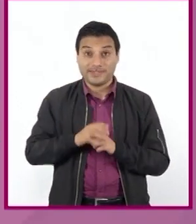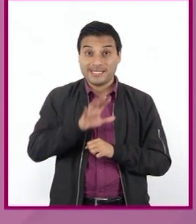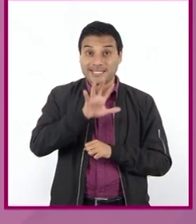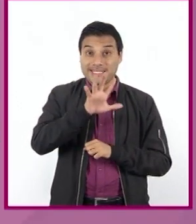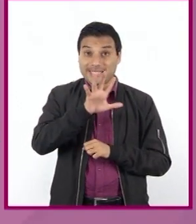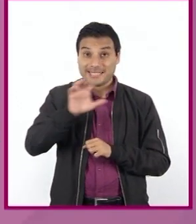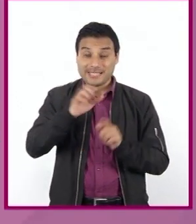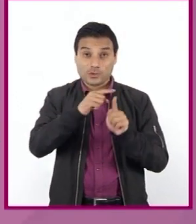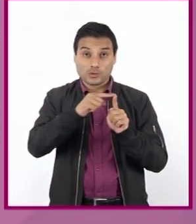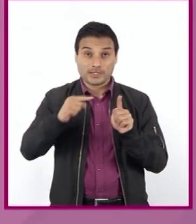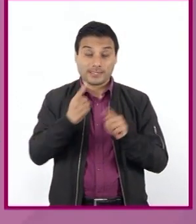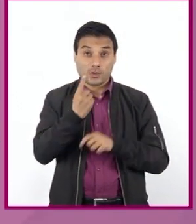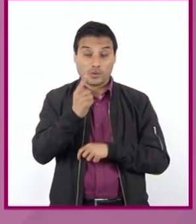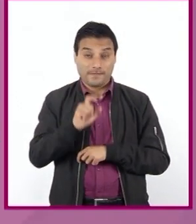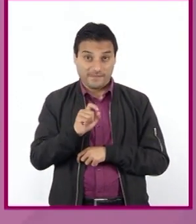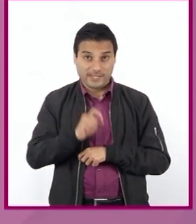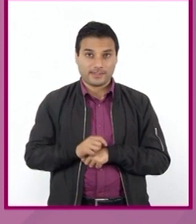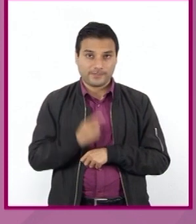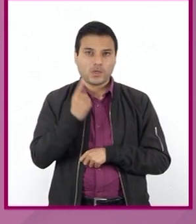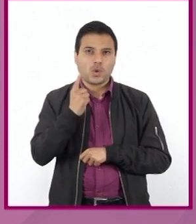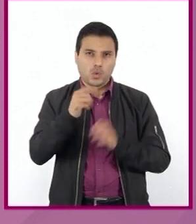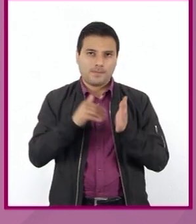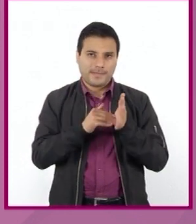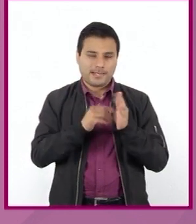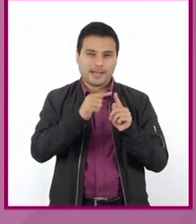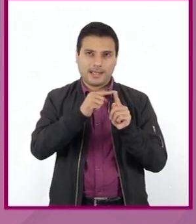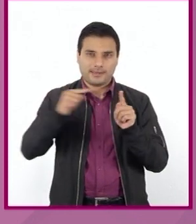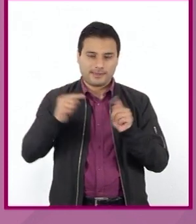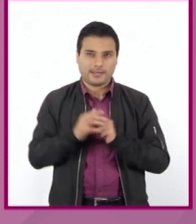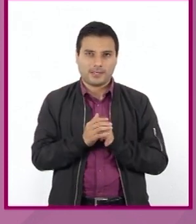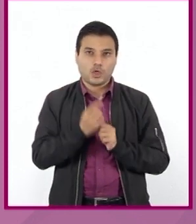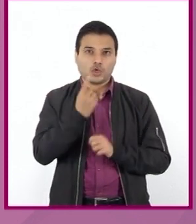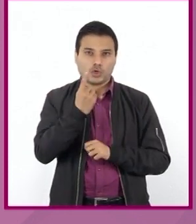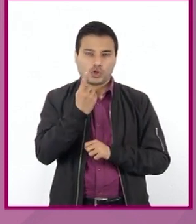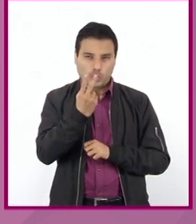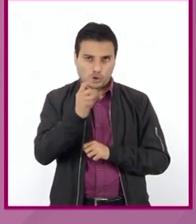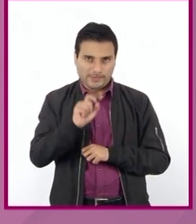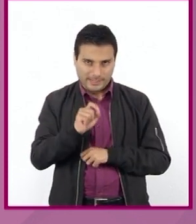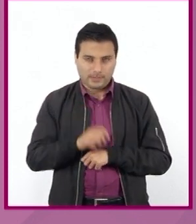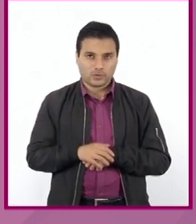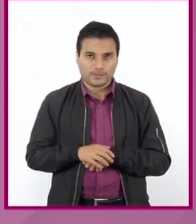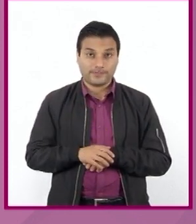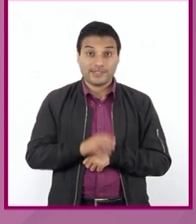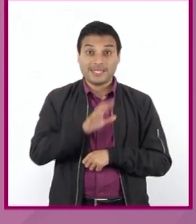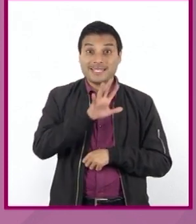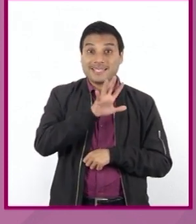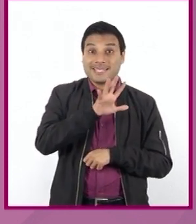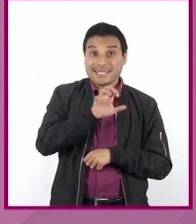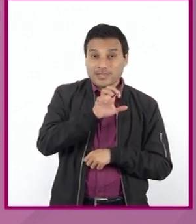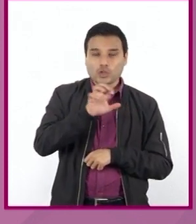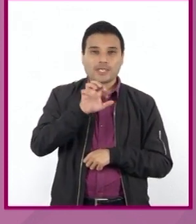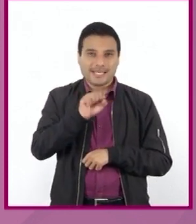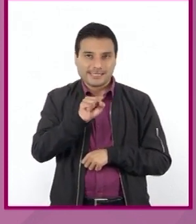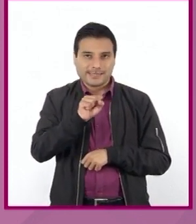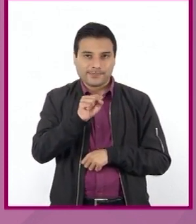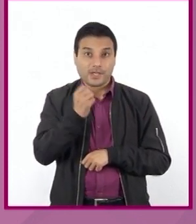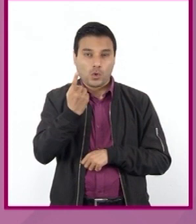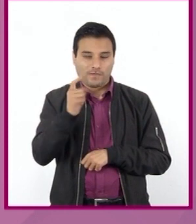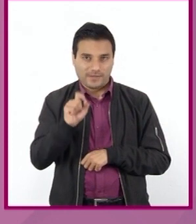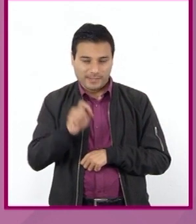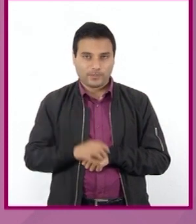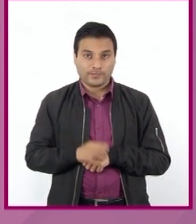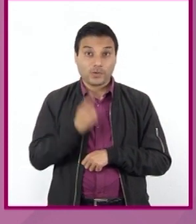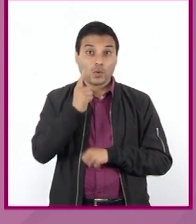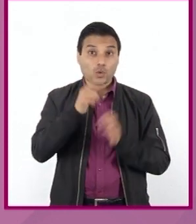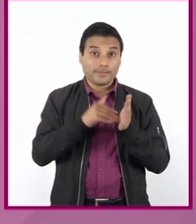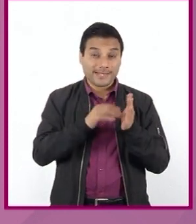entre un veintavo como 1000 entre dos veintavos. Se lee como 500 es a un veintavo, como 1000